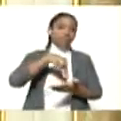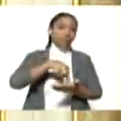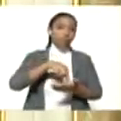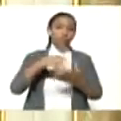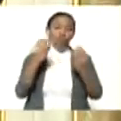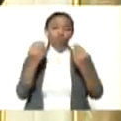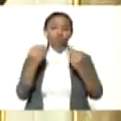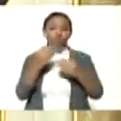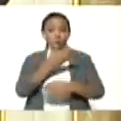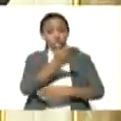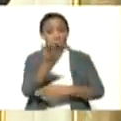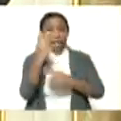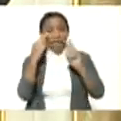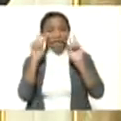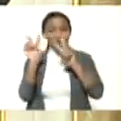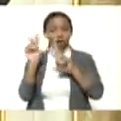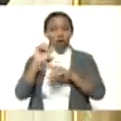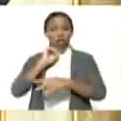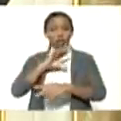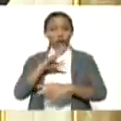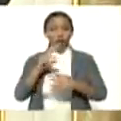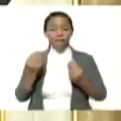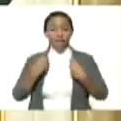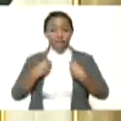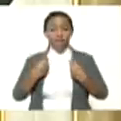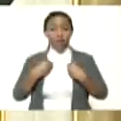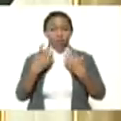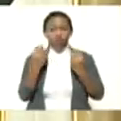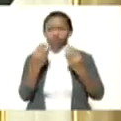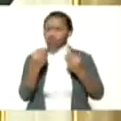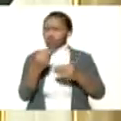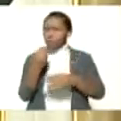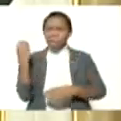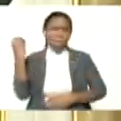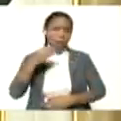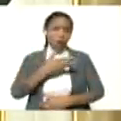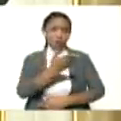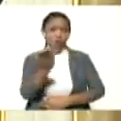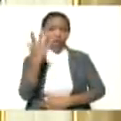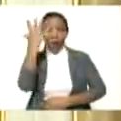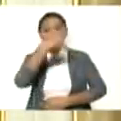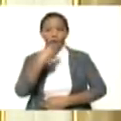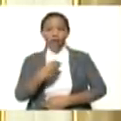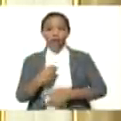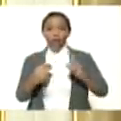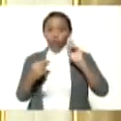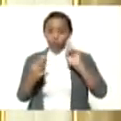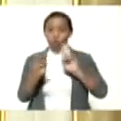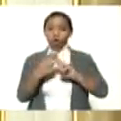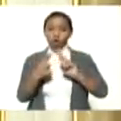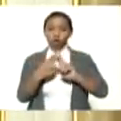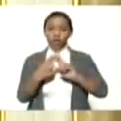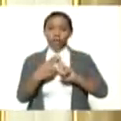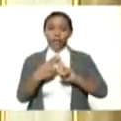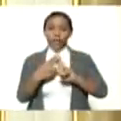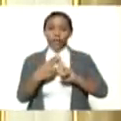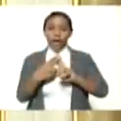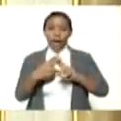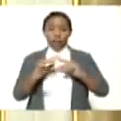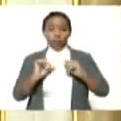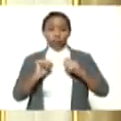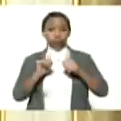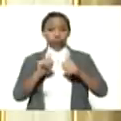como muchos de ustedes lo vivieron y como muchísimos más de ustedes jóvenes lo conocen, el